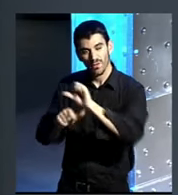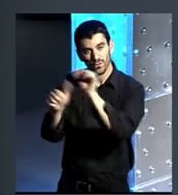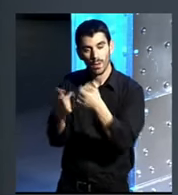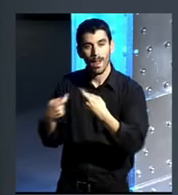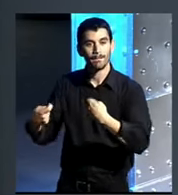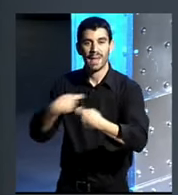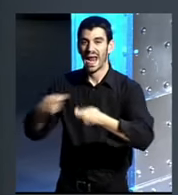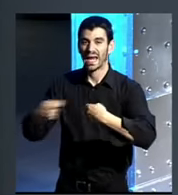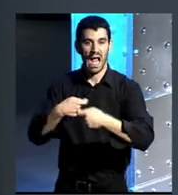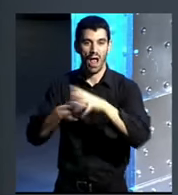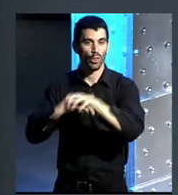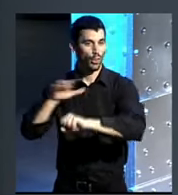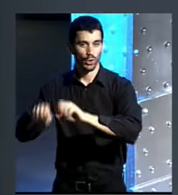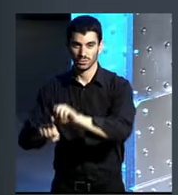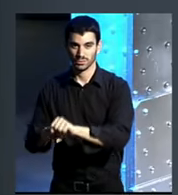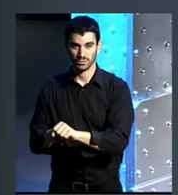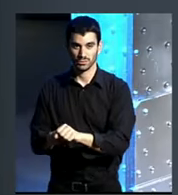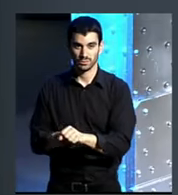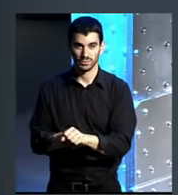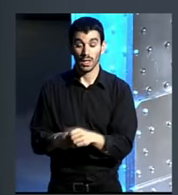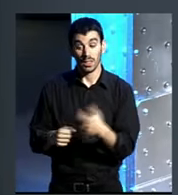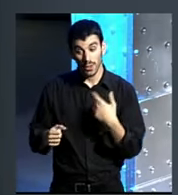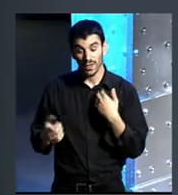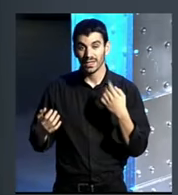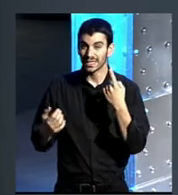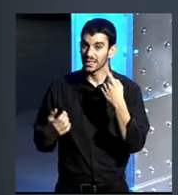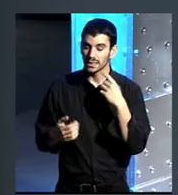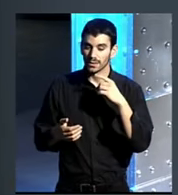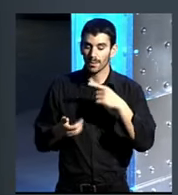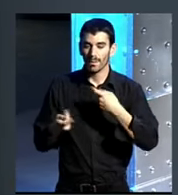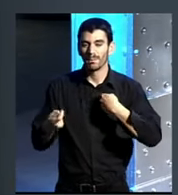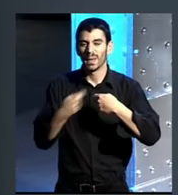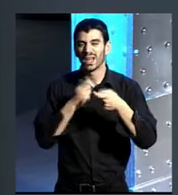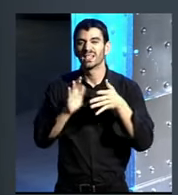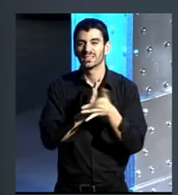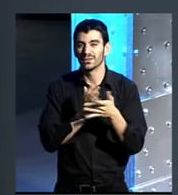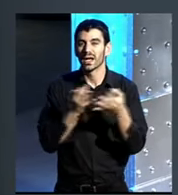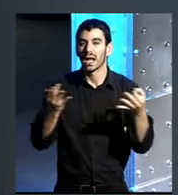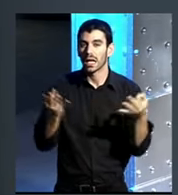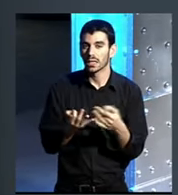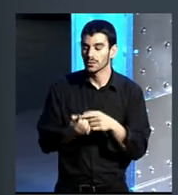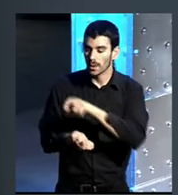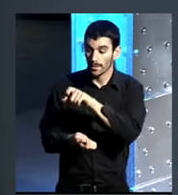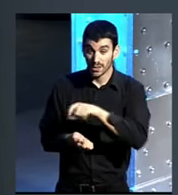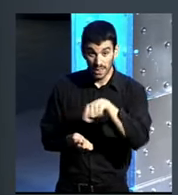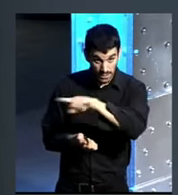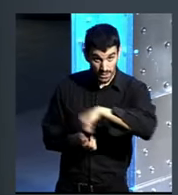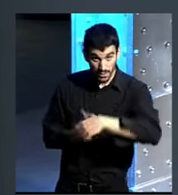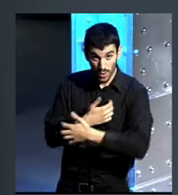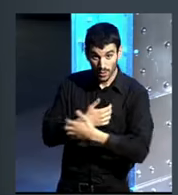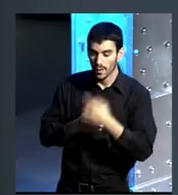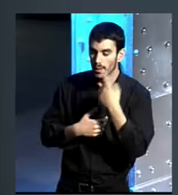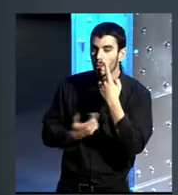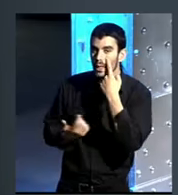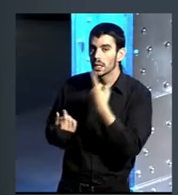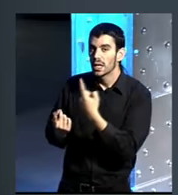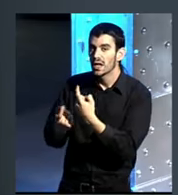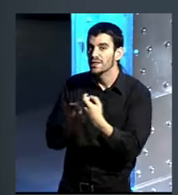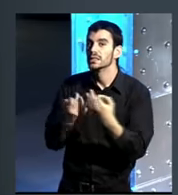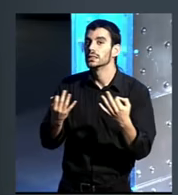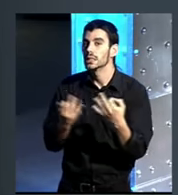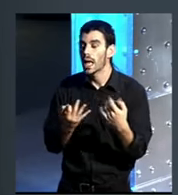estos mercados y hay que intentar verlos como potenciales consumidores, mirando qué necesidades tienen y adecuando los